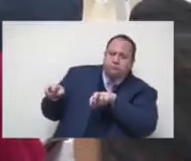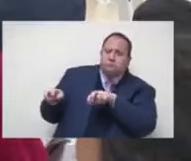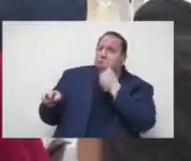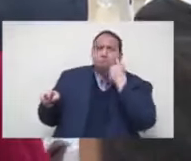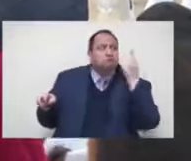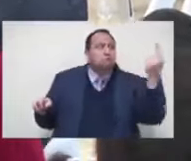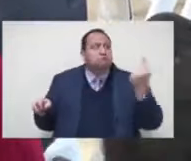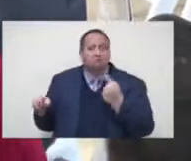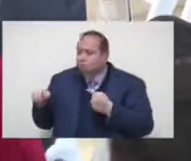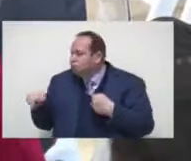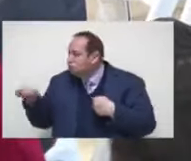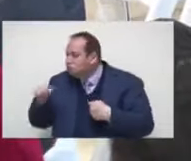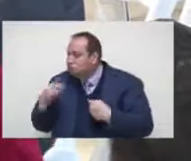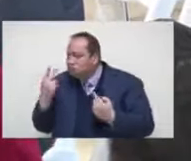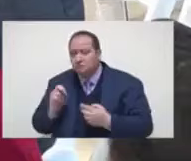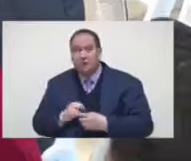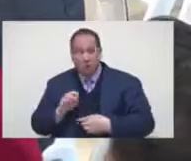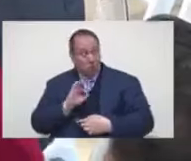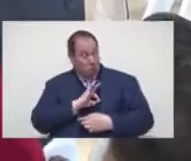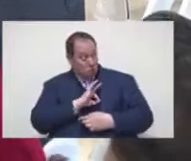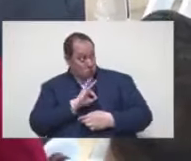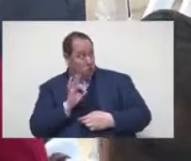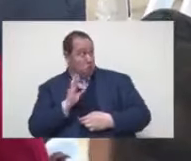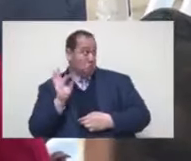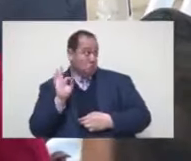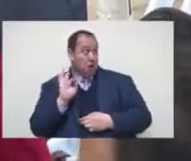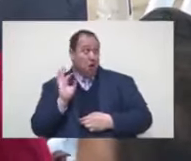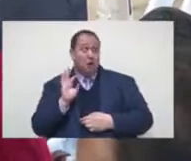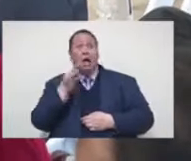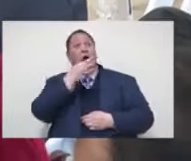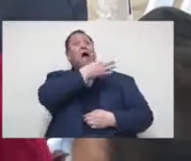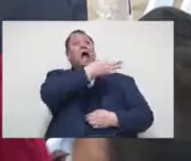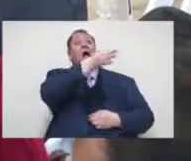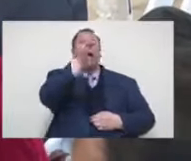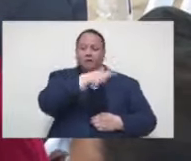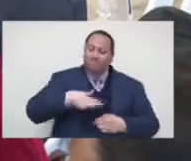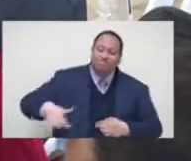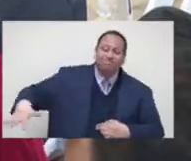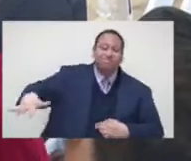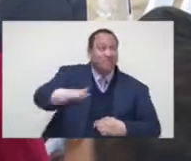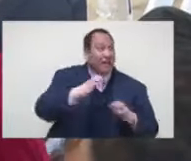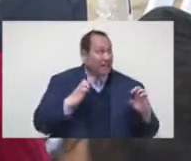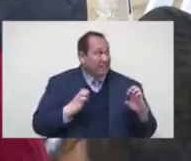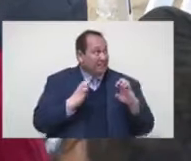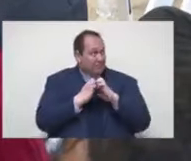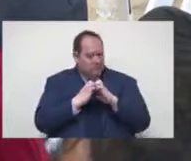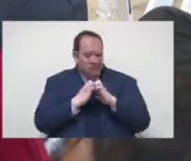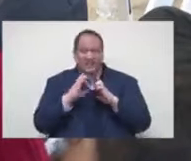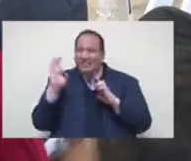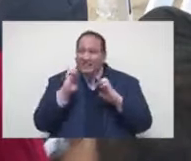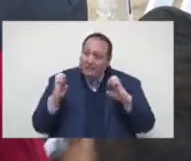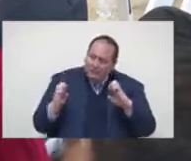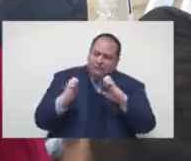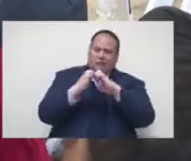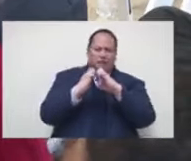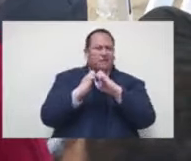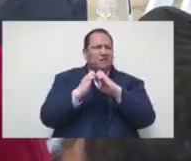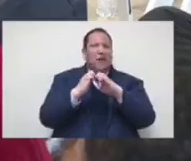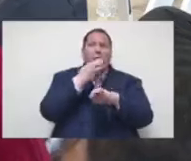aquí, pero existe la posibilidad de que se requiera una declaratoria de emergencia, y qué implicaría para el Estado, sí o